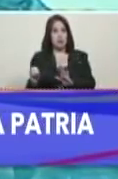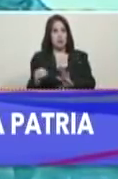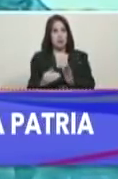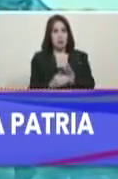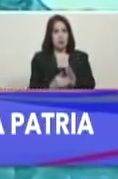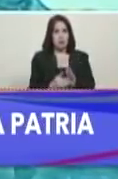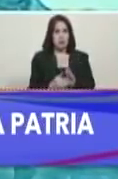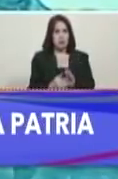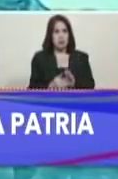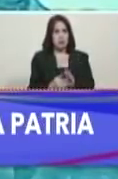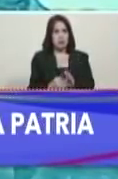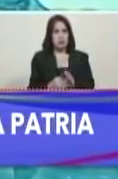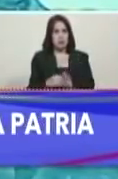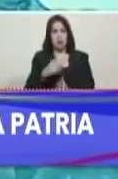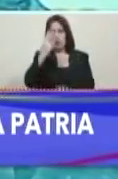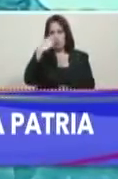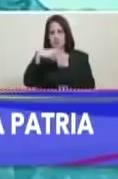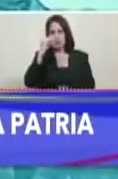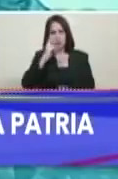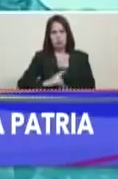1.600.793 compatriotas de José Gregorio Hernández.